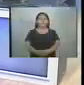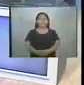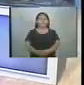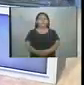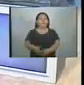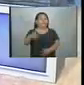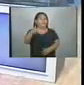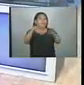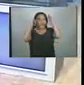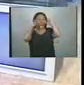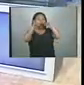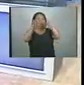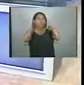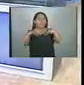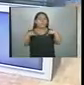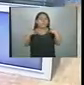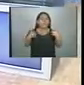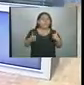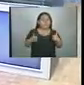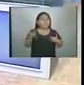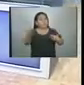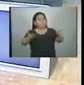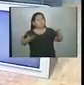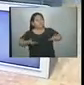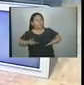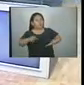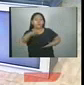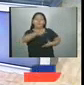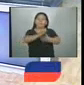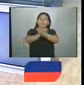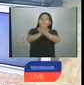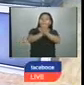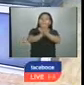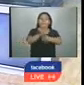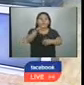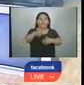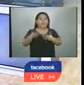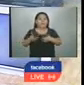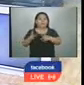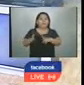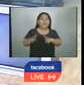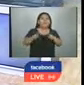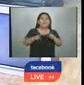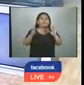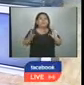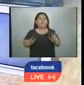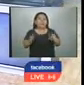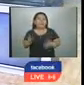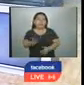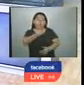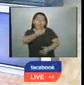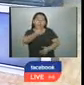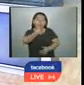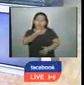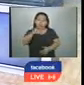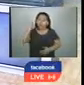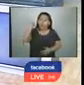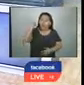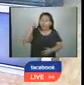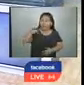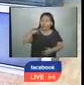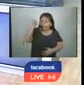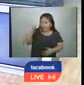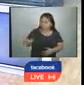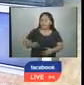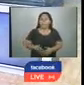Muy buenas noches, ¿qué tal? ¿Cómo están? Bienvenidos, qué gusto que nos acompañe. Estamos listos para compartir con ustedes las noticias más importantes